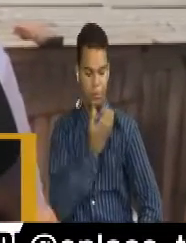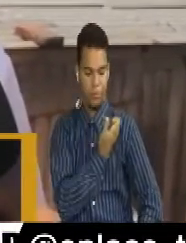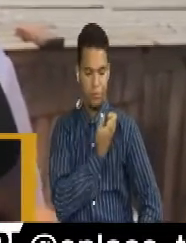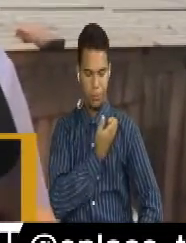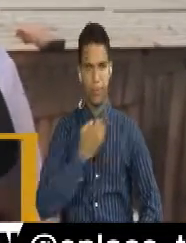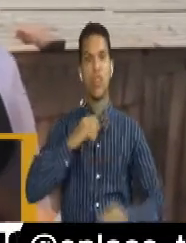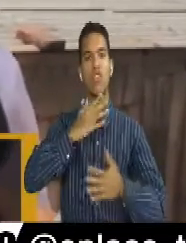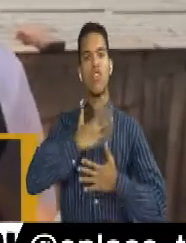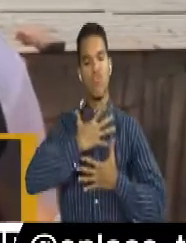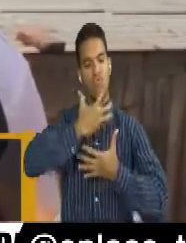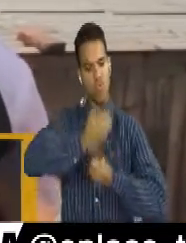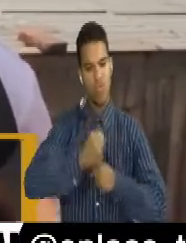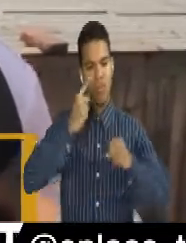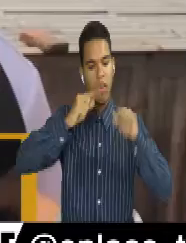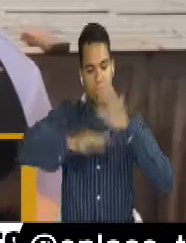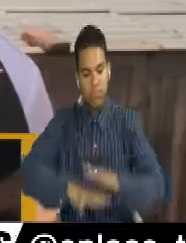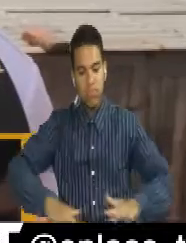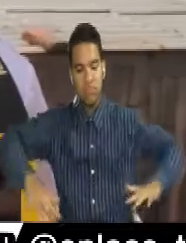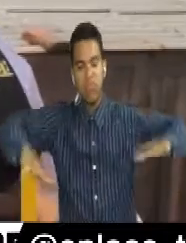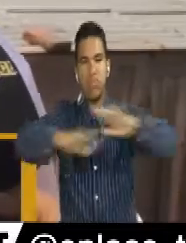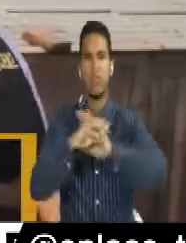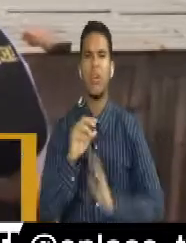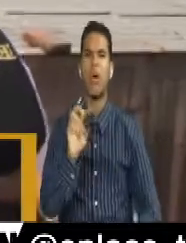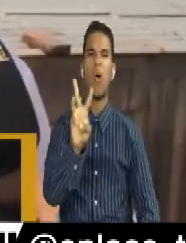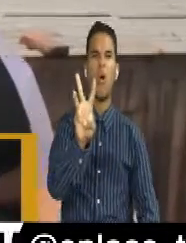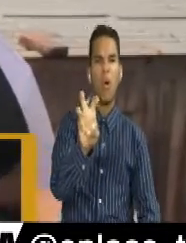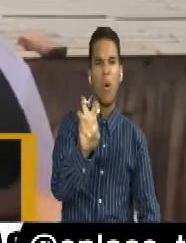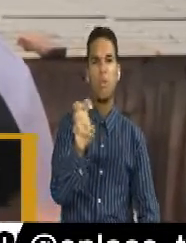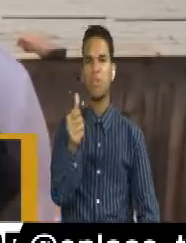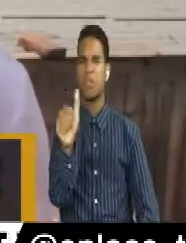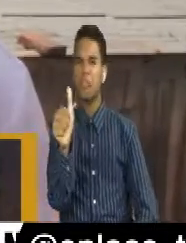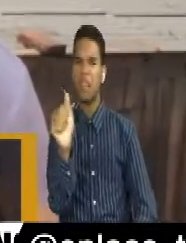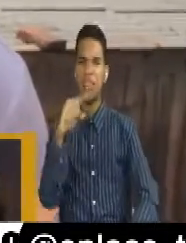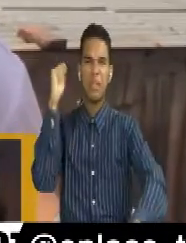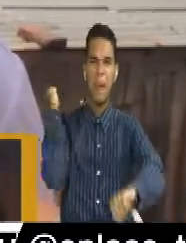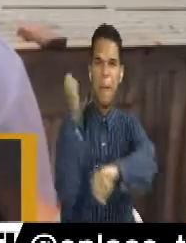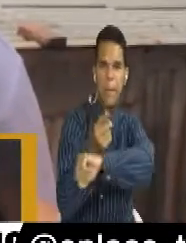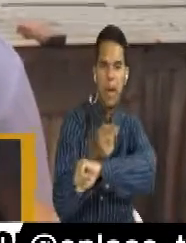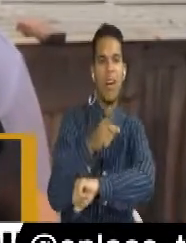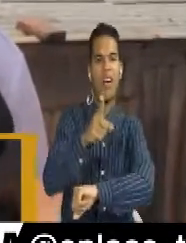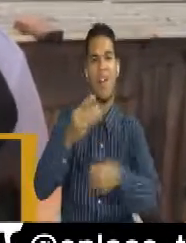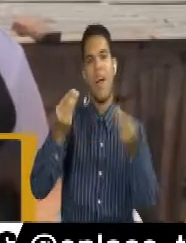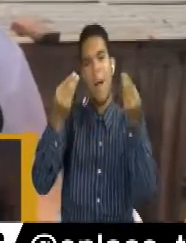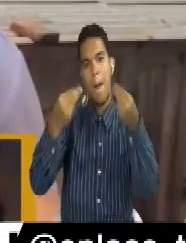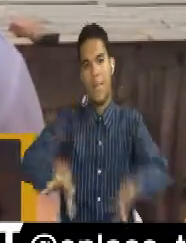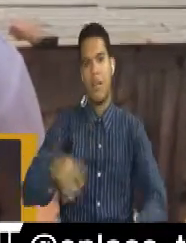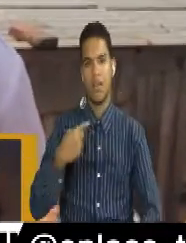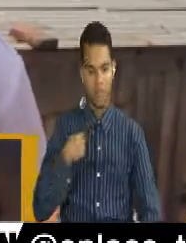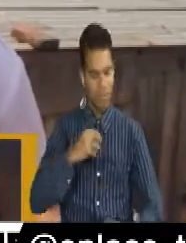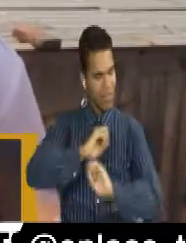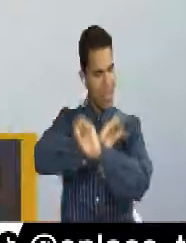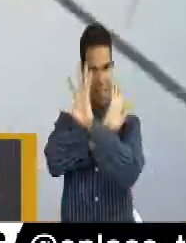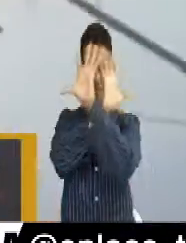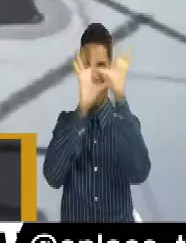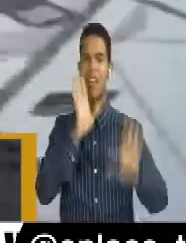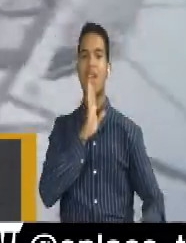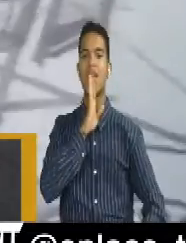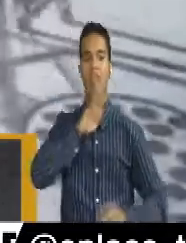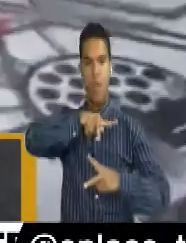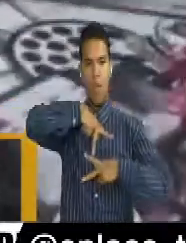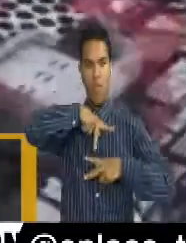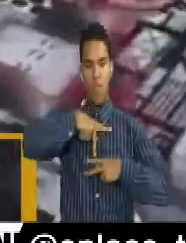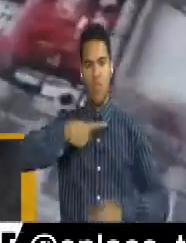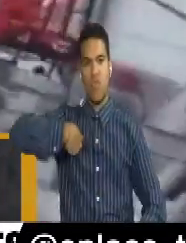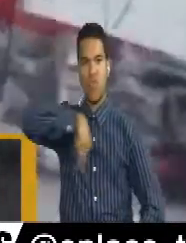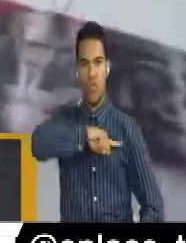Han colocado 8 o 10 tutelas, todas las han perdido porque ya hay claridad jurídica que ese es un lote del municipio.